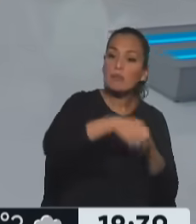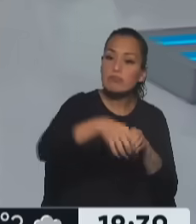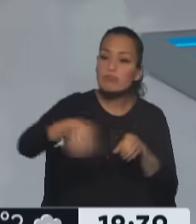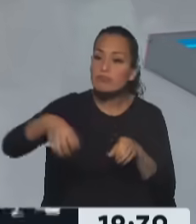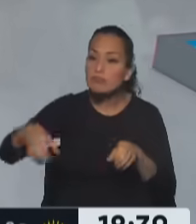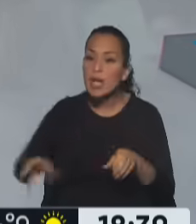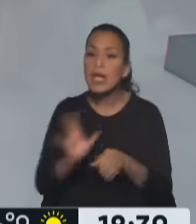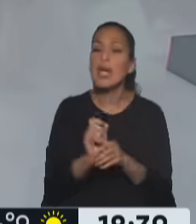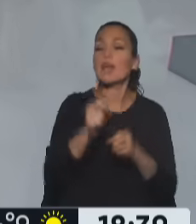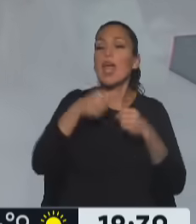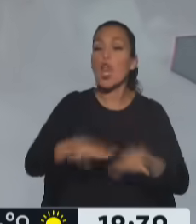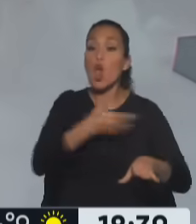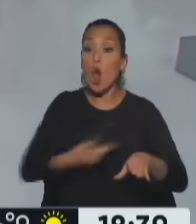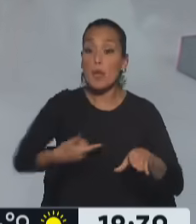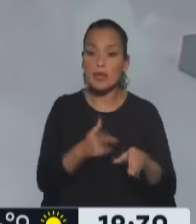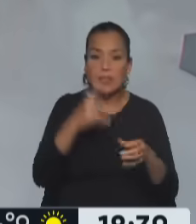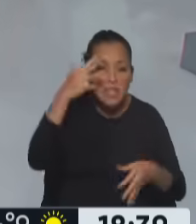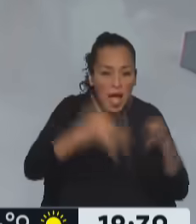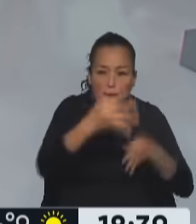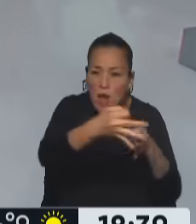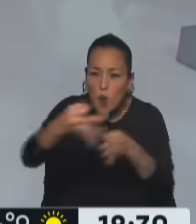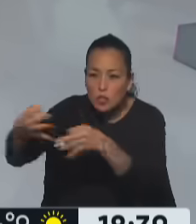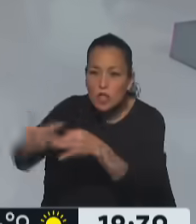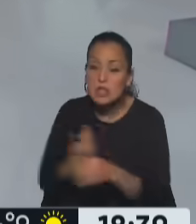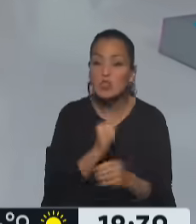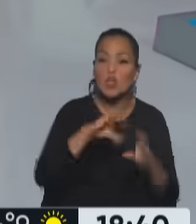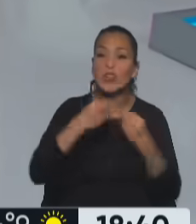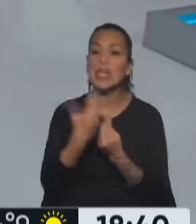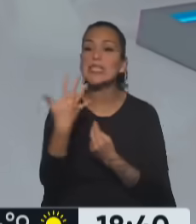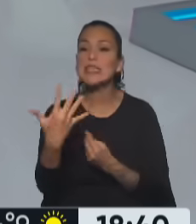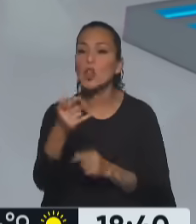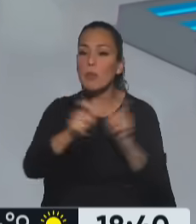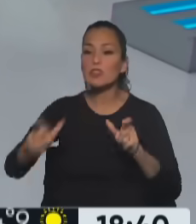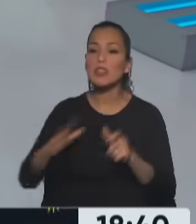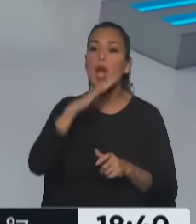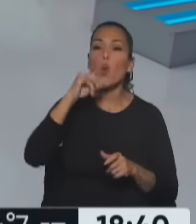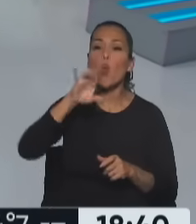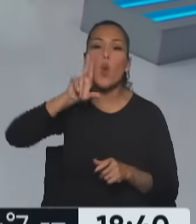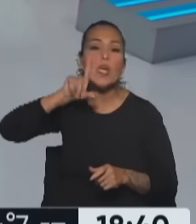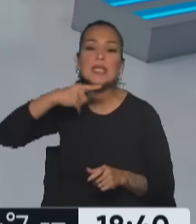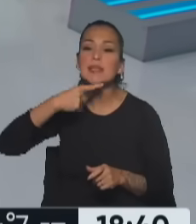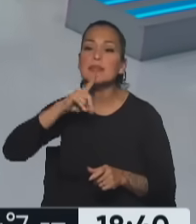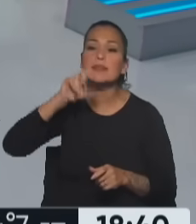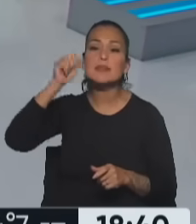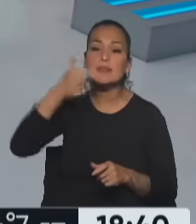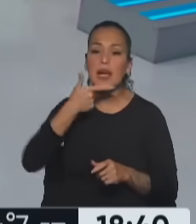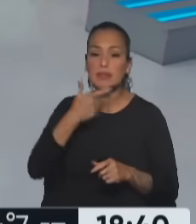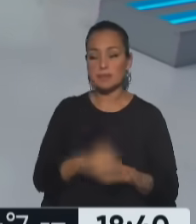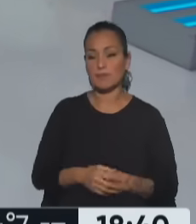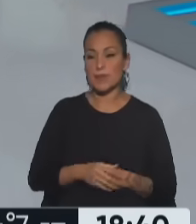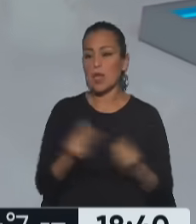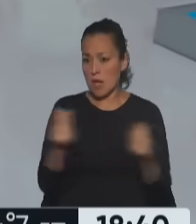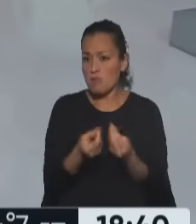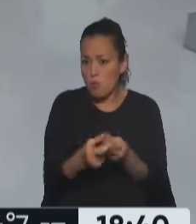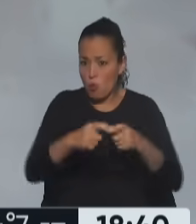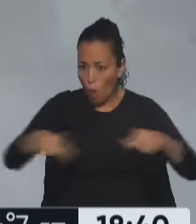comité de evaluación judicial compuesto por 5 juristas. Las elecciones judiciales implican múltiples boletas, una por cada cargo